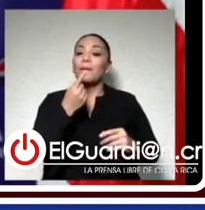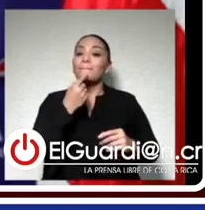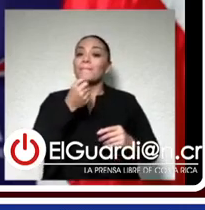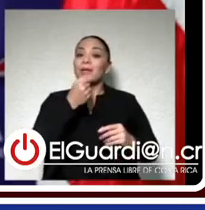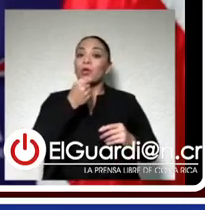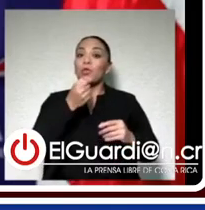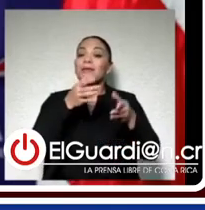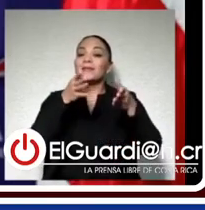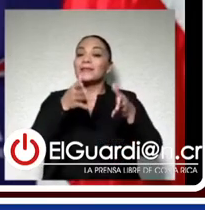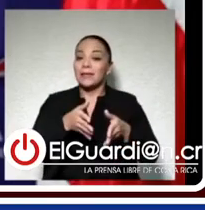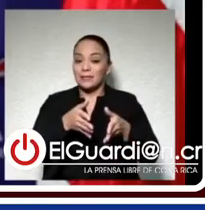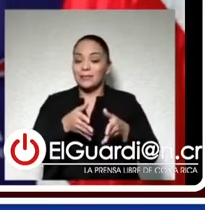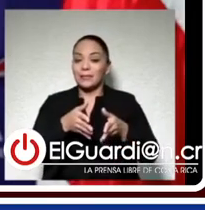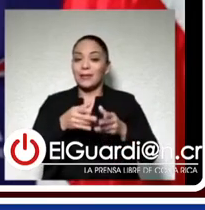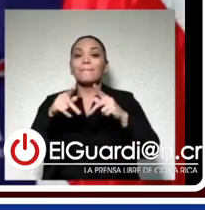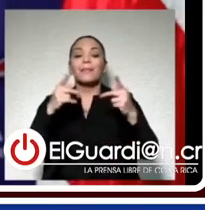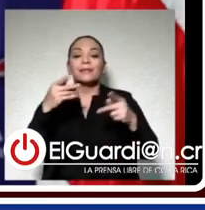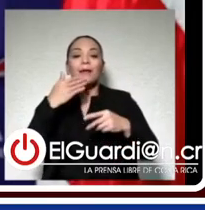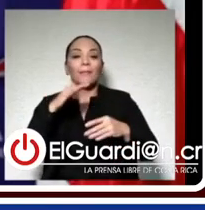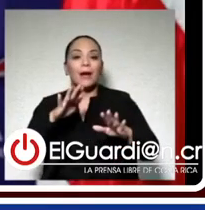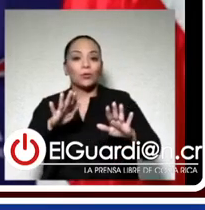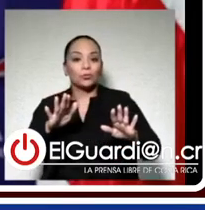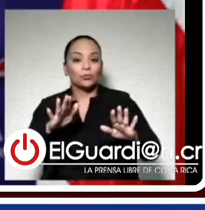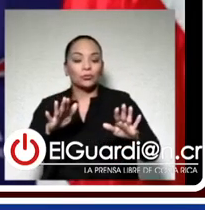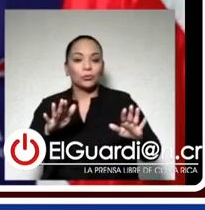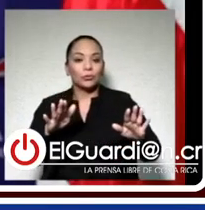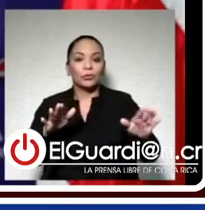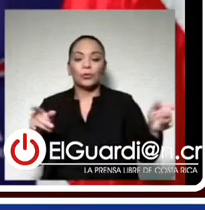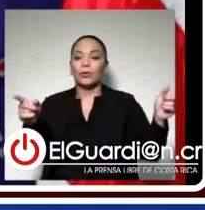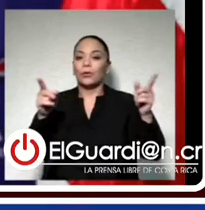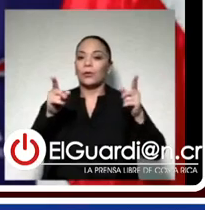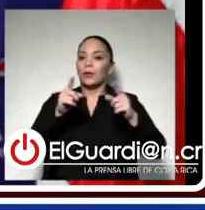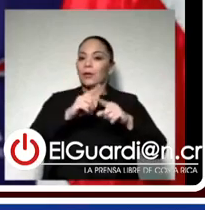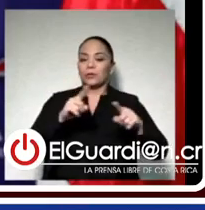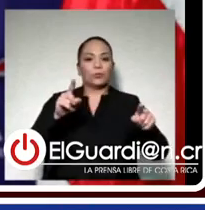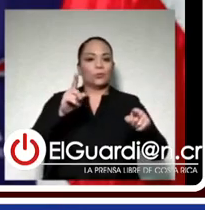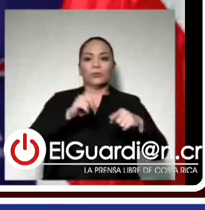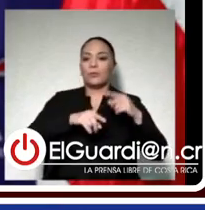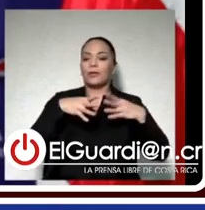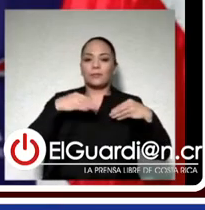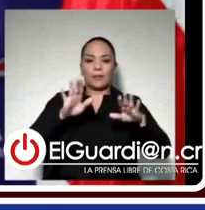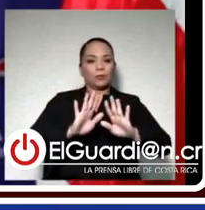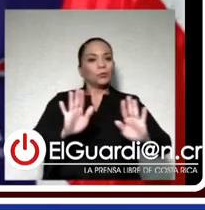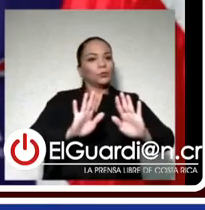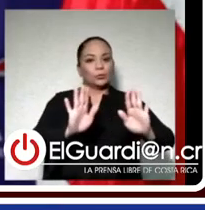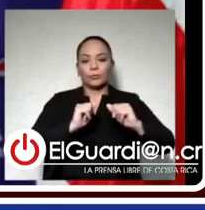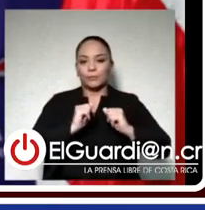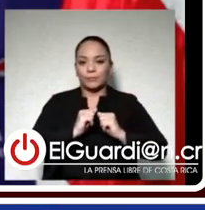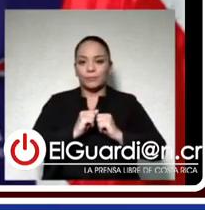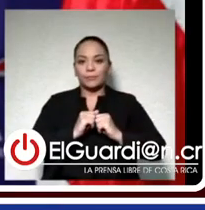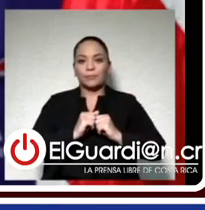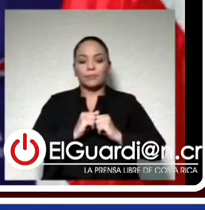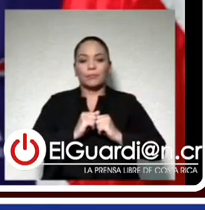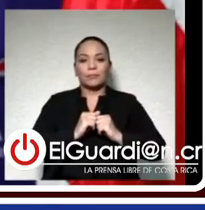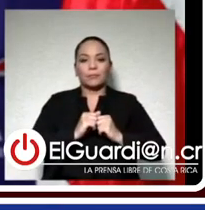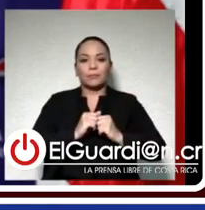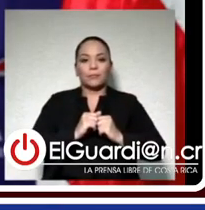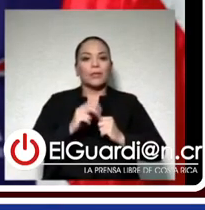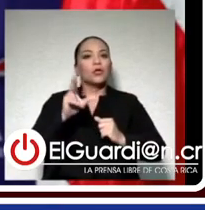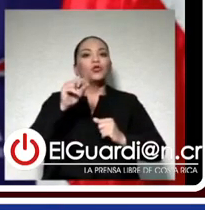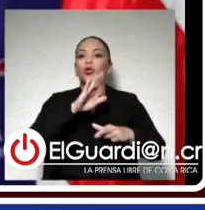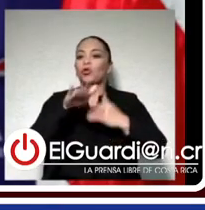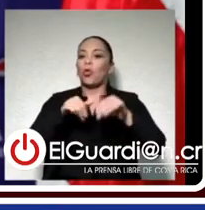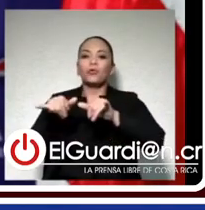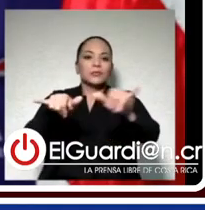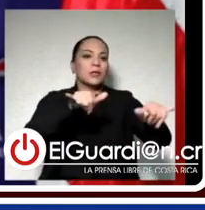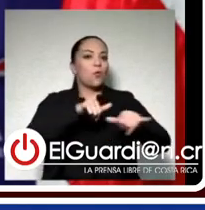periodismo, los periodistas, la prensa son malos es absolutamente inaceptable. Porque no son un cuerpo